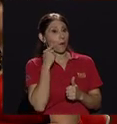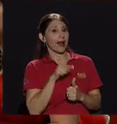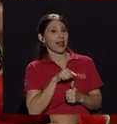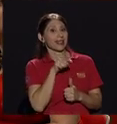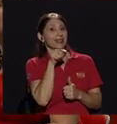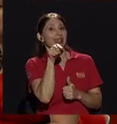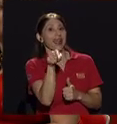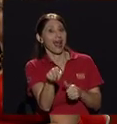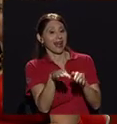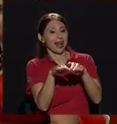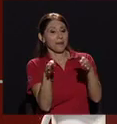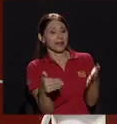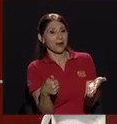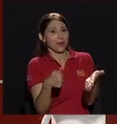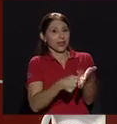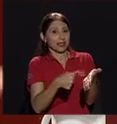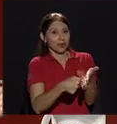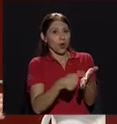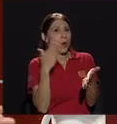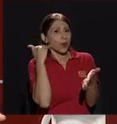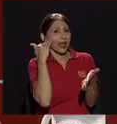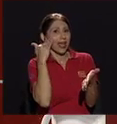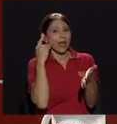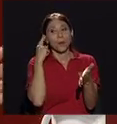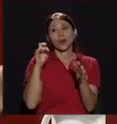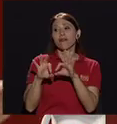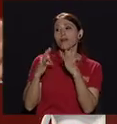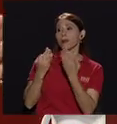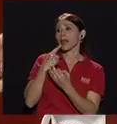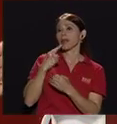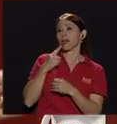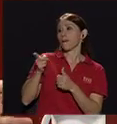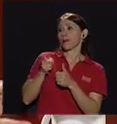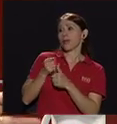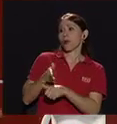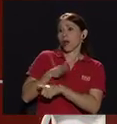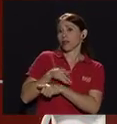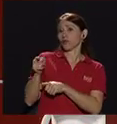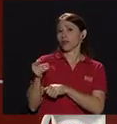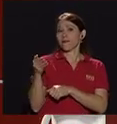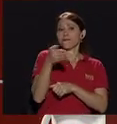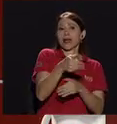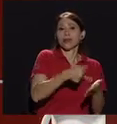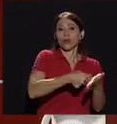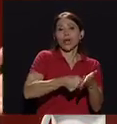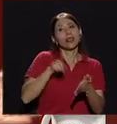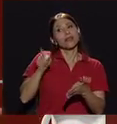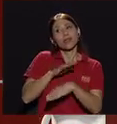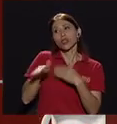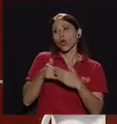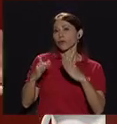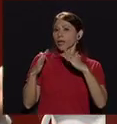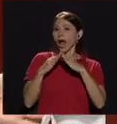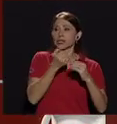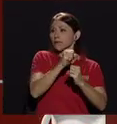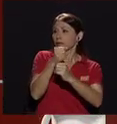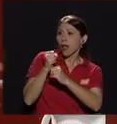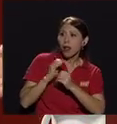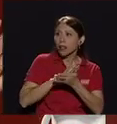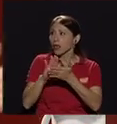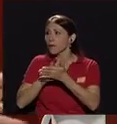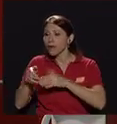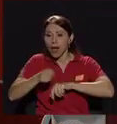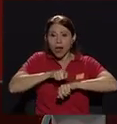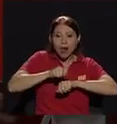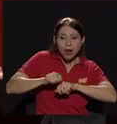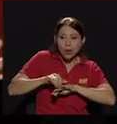la condición de sus familiares para que fueran a votar era que tenían que dejar todo listo. Entonces tenían que dejar la comida lista, la casa